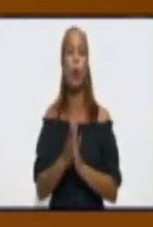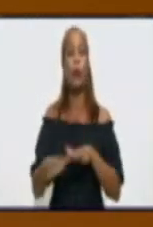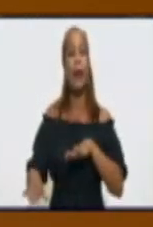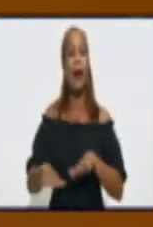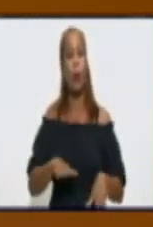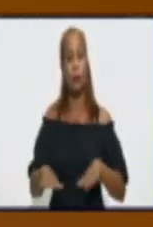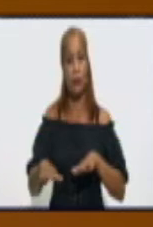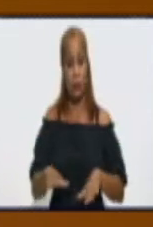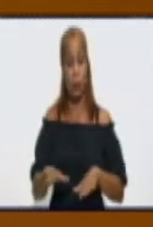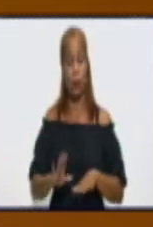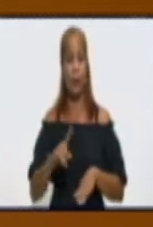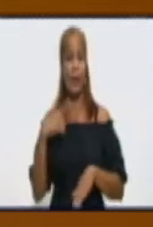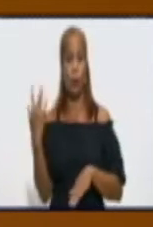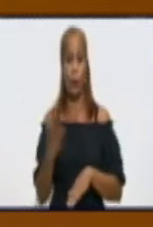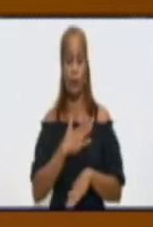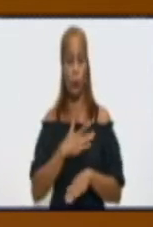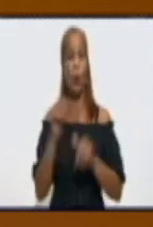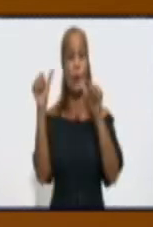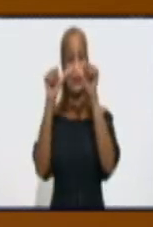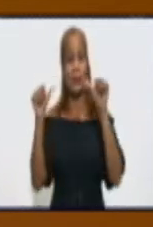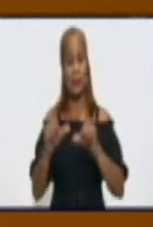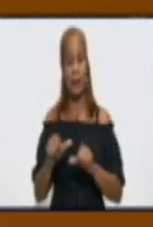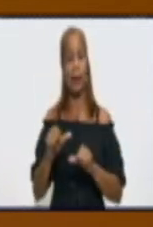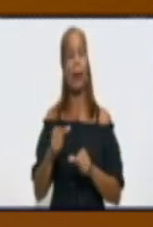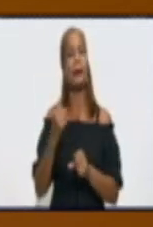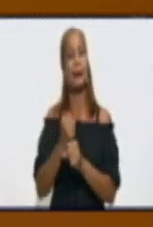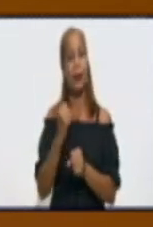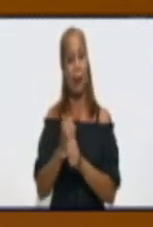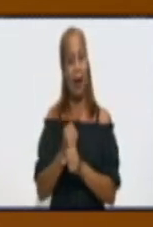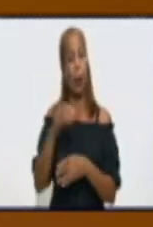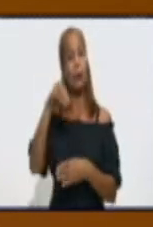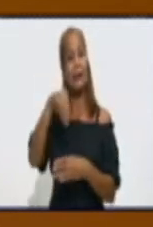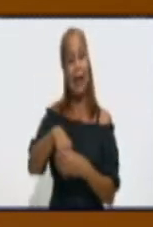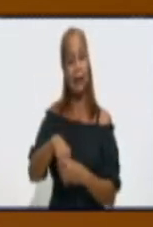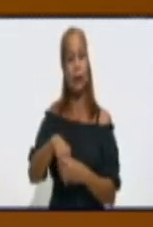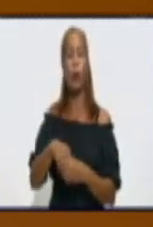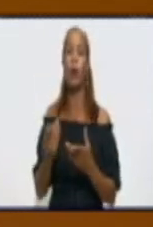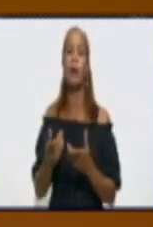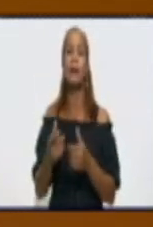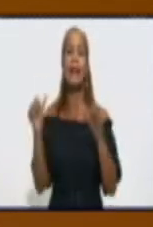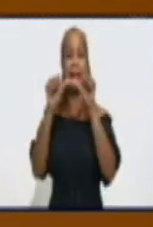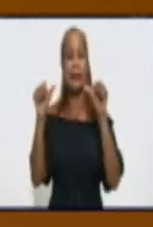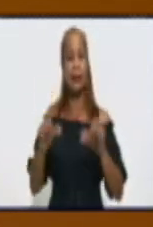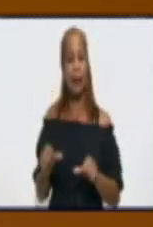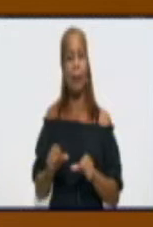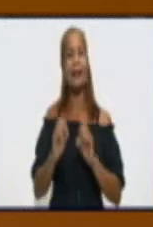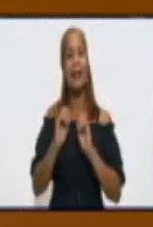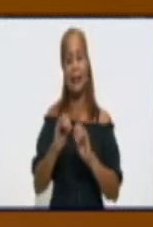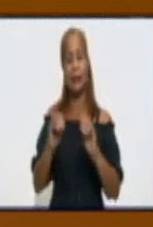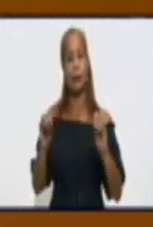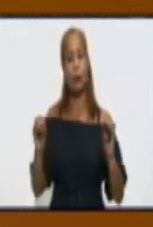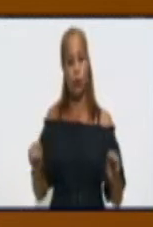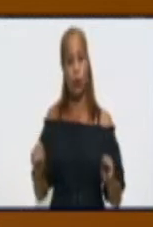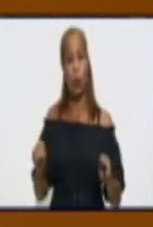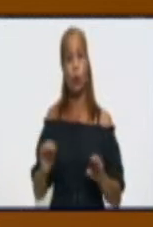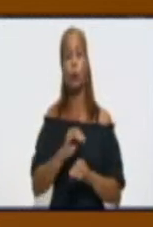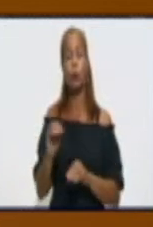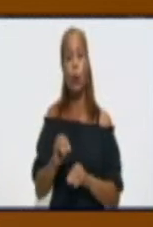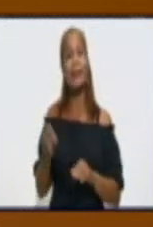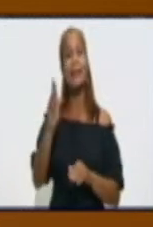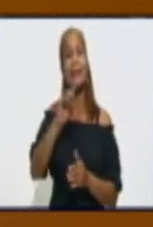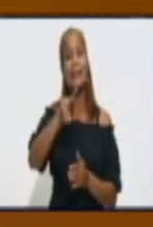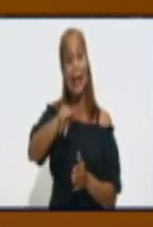nuestro sistema de trabajo dentro del centro de distribución, donde se recepcionó este candidato